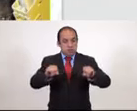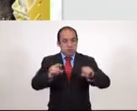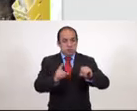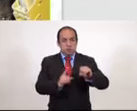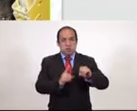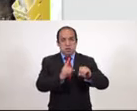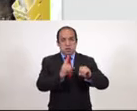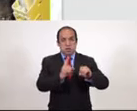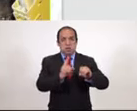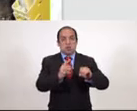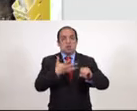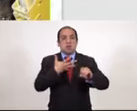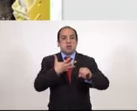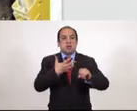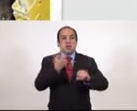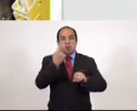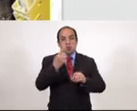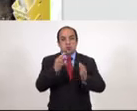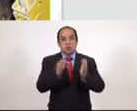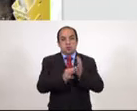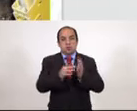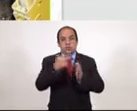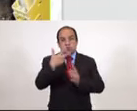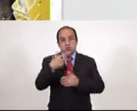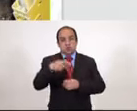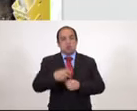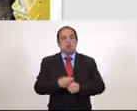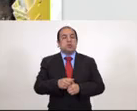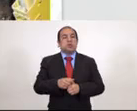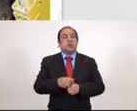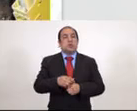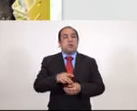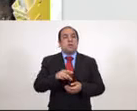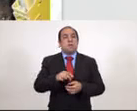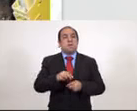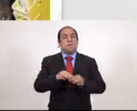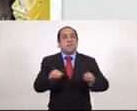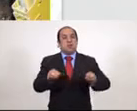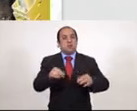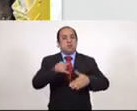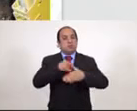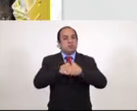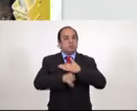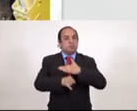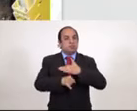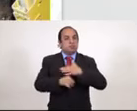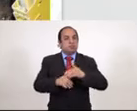a 1.8 metros de profundidad respecto de